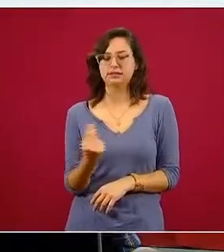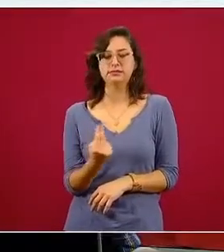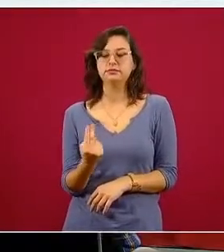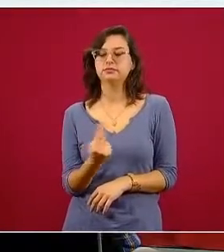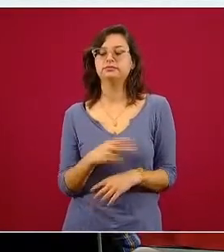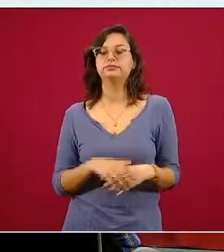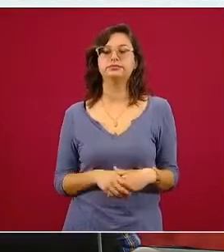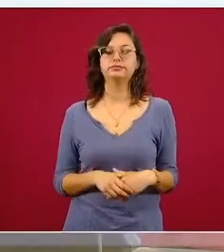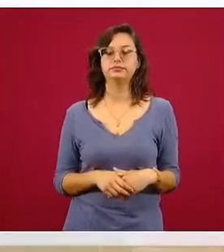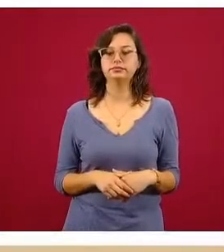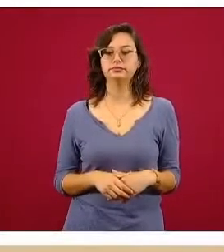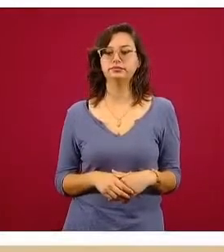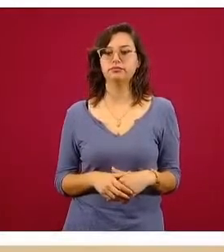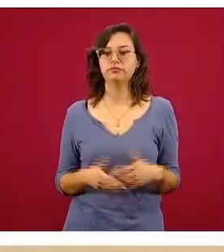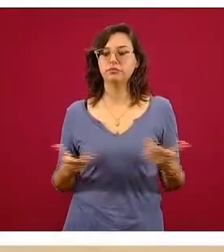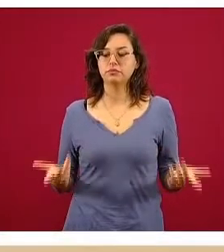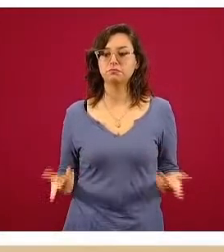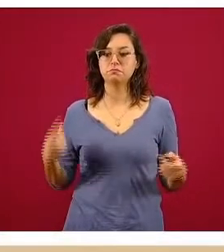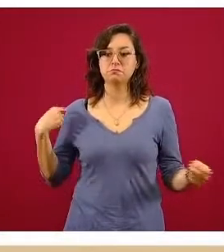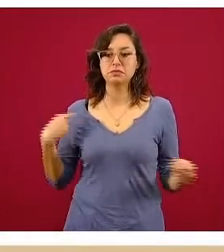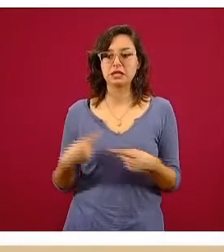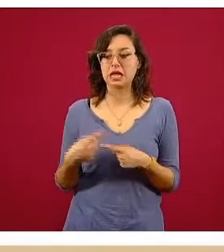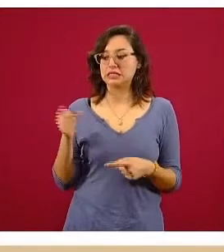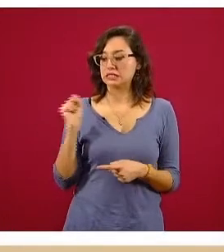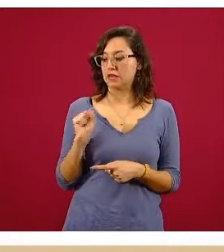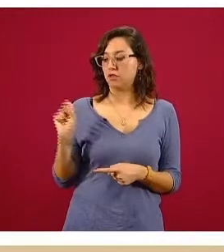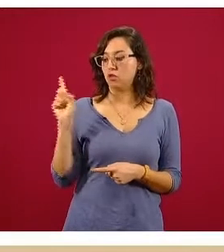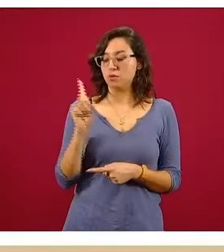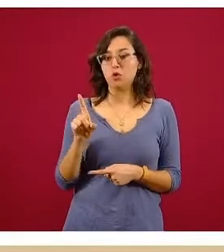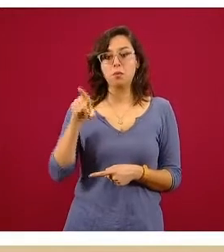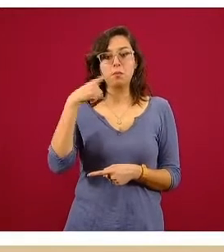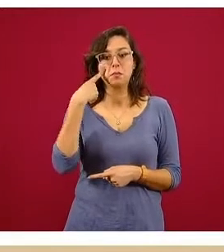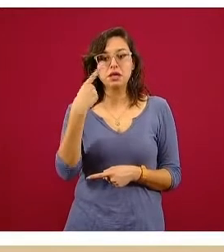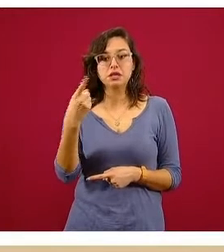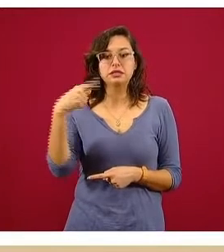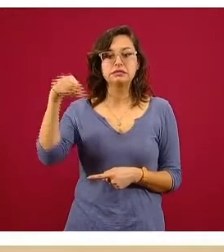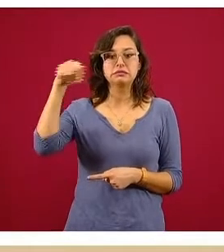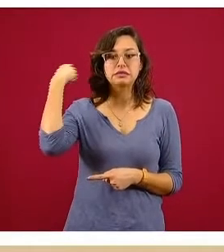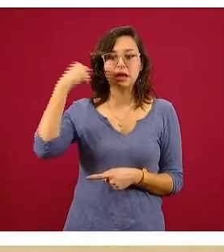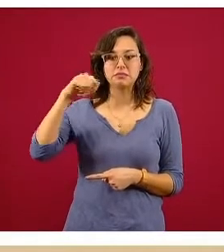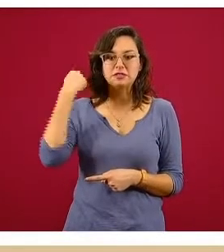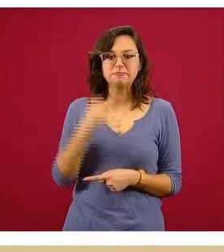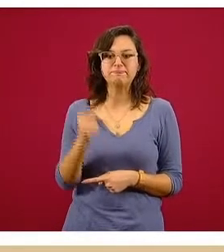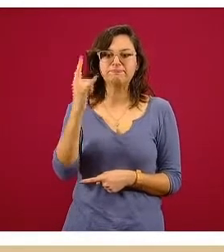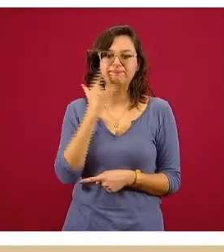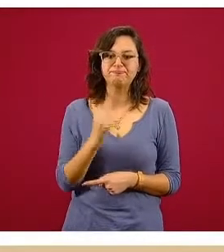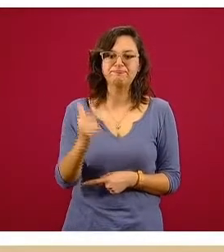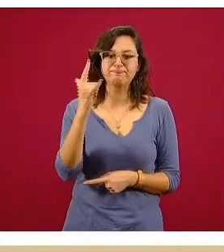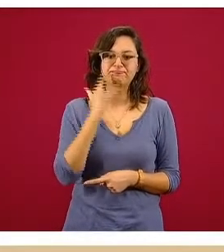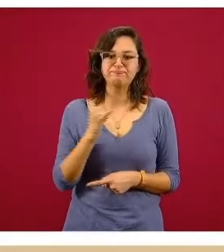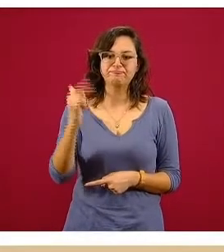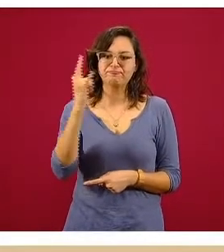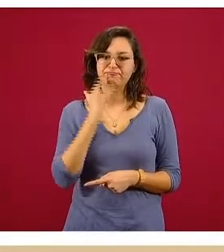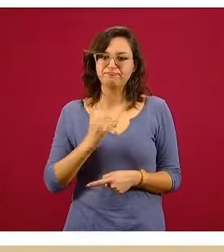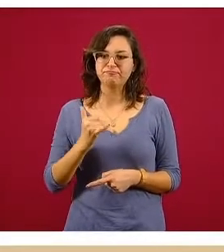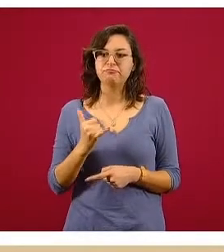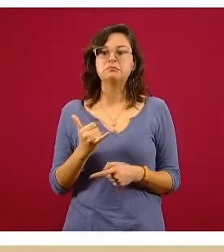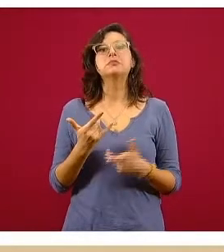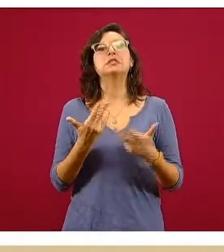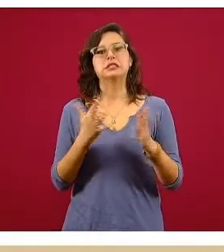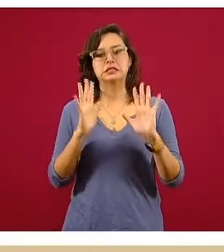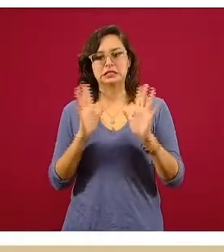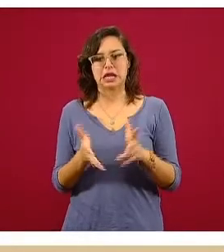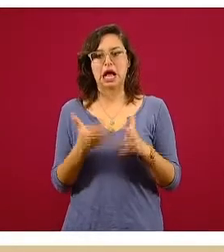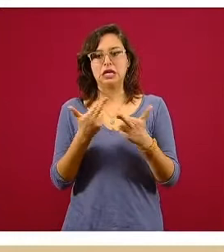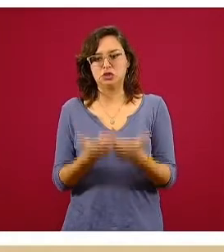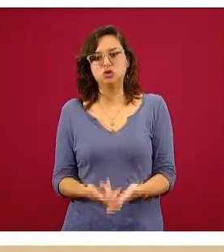asistida. Estuvimos viendo todo el fin de semana cómo Tabasco estuvo trabajando arduamente para poder recuperar